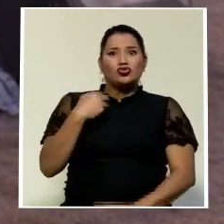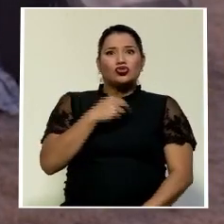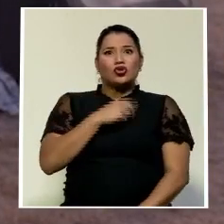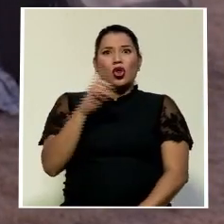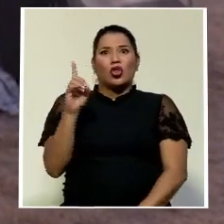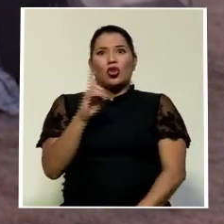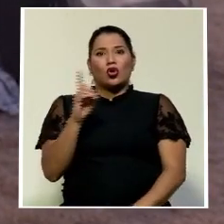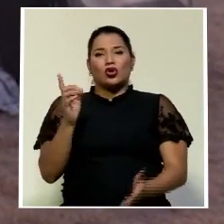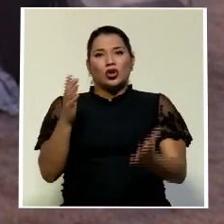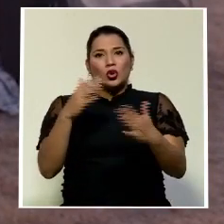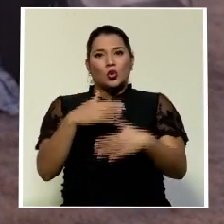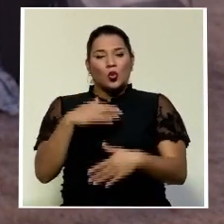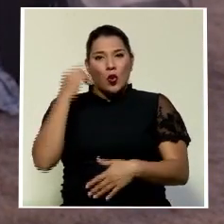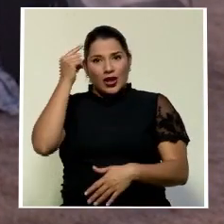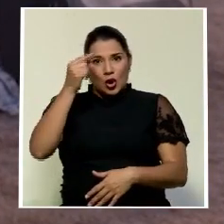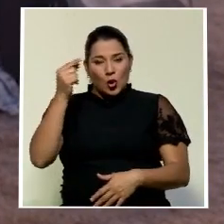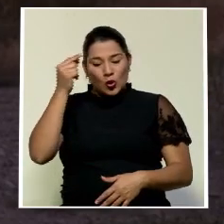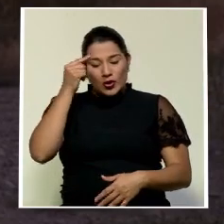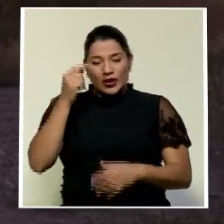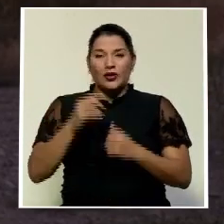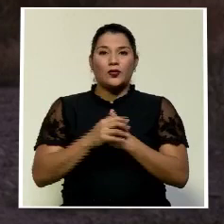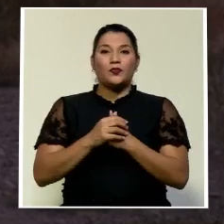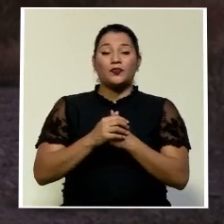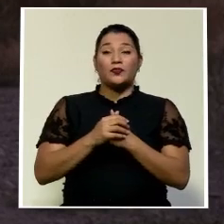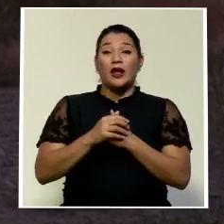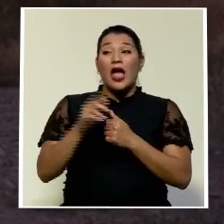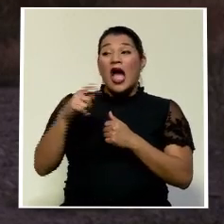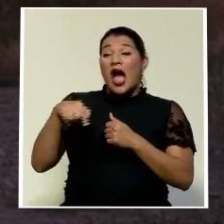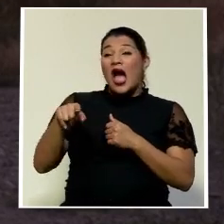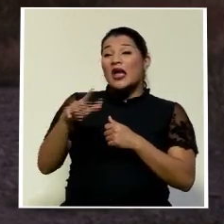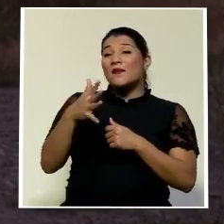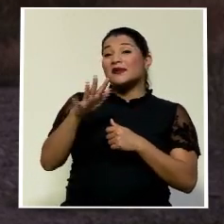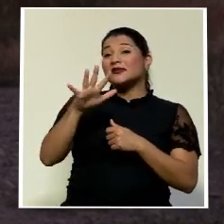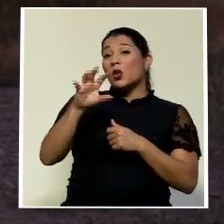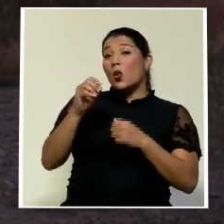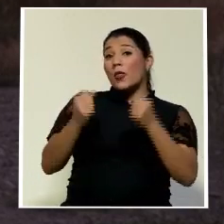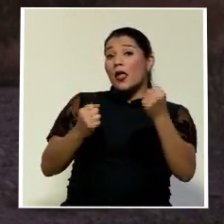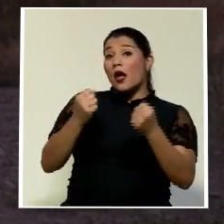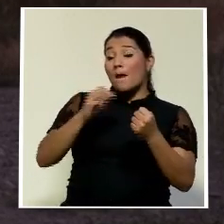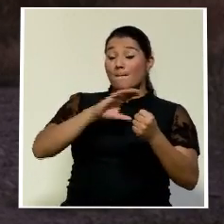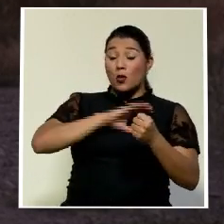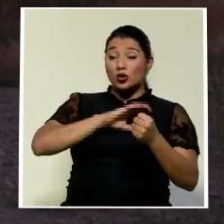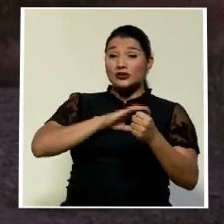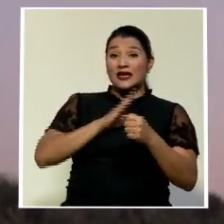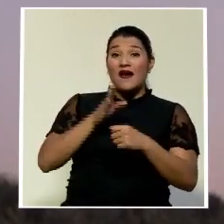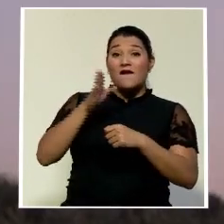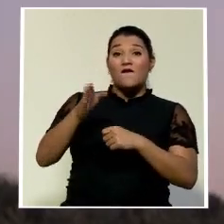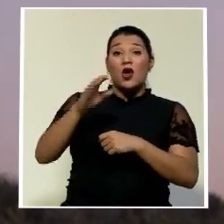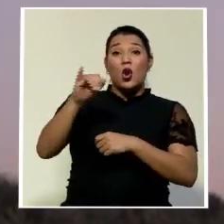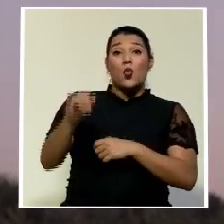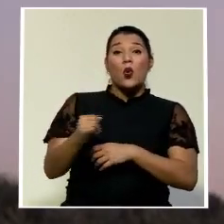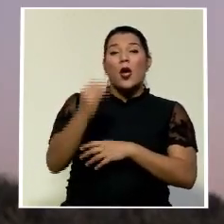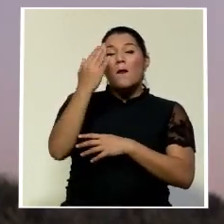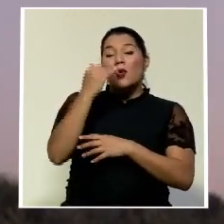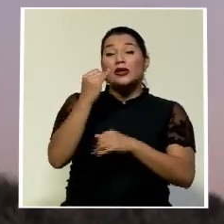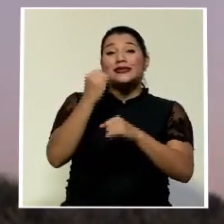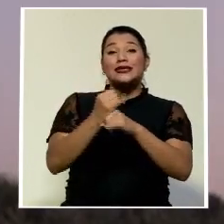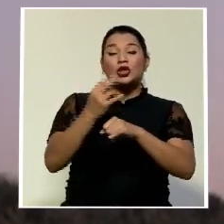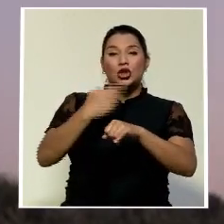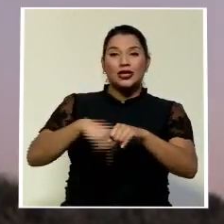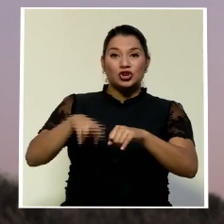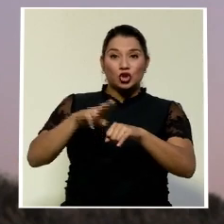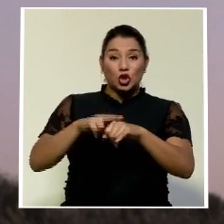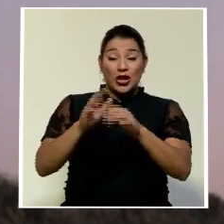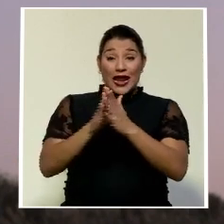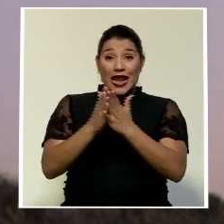un gobierno? El operativo con unas 50 patrullas fue desplegado el jueves luego de que el Instituto Nacional de Migración anunciara